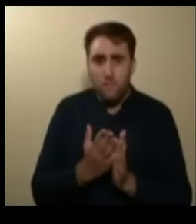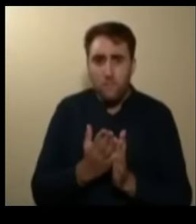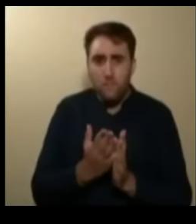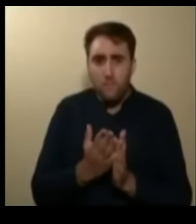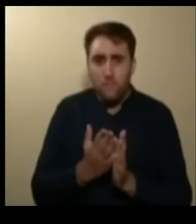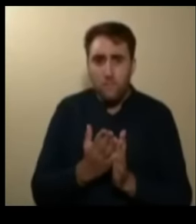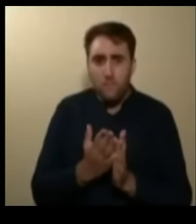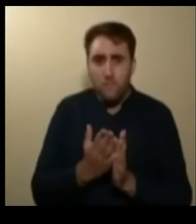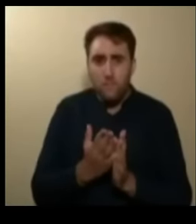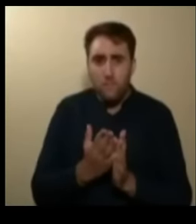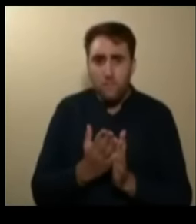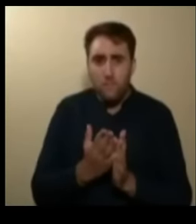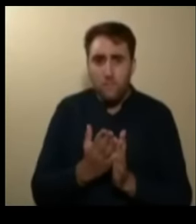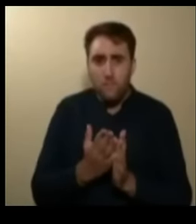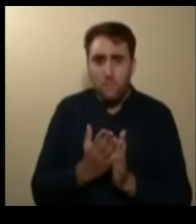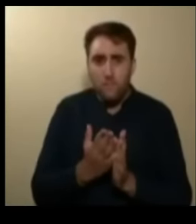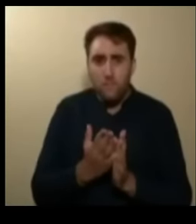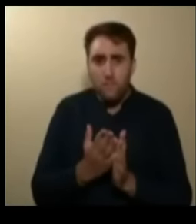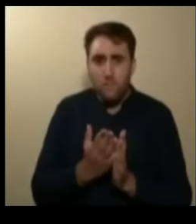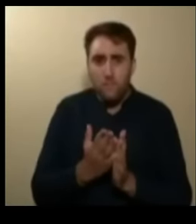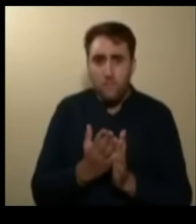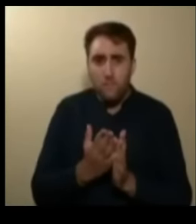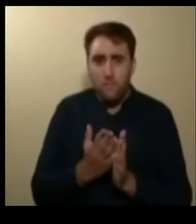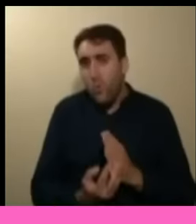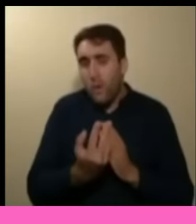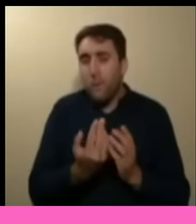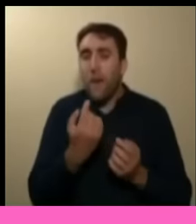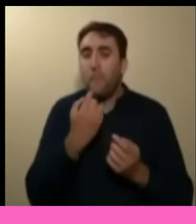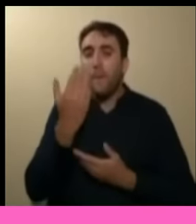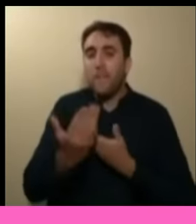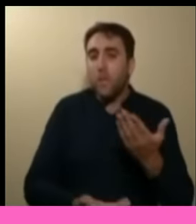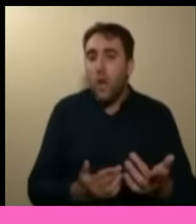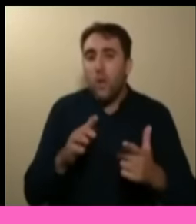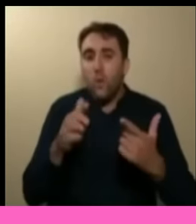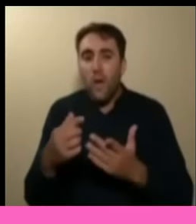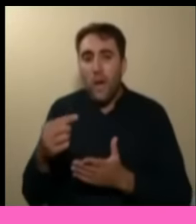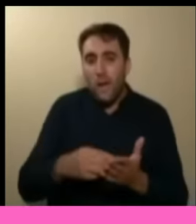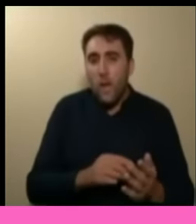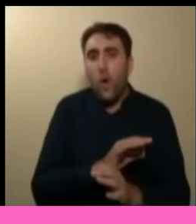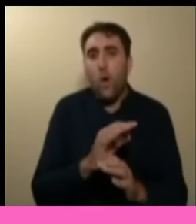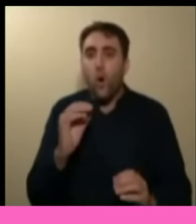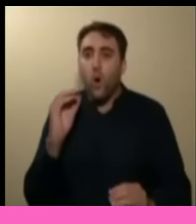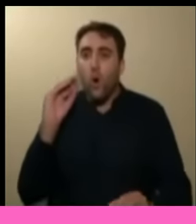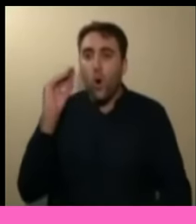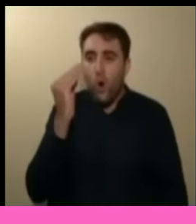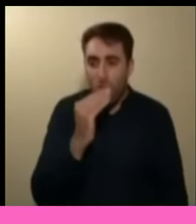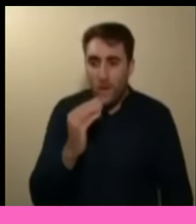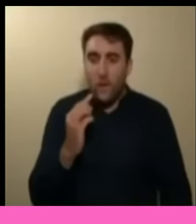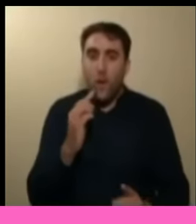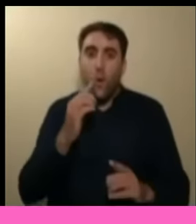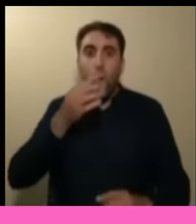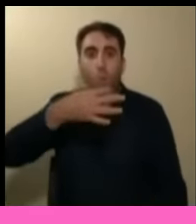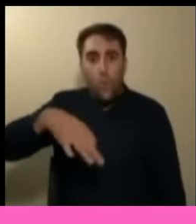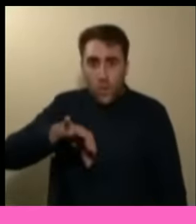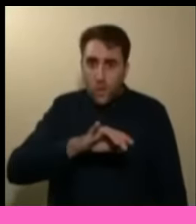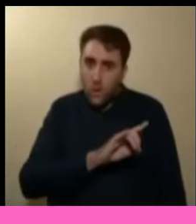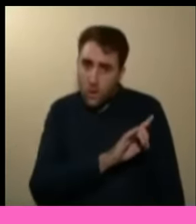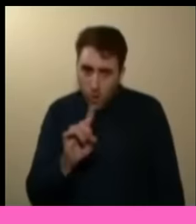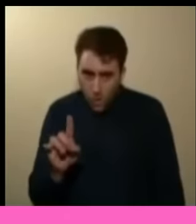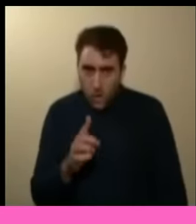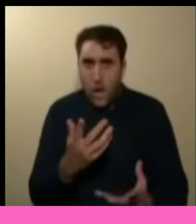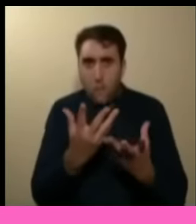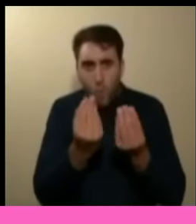que pretende beneficiar a los sectores más populares y a los sectores jóvenes de nuestra población. ¿El único? No, no el